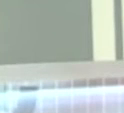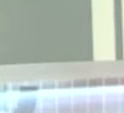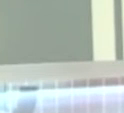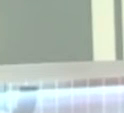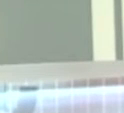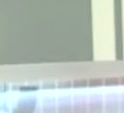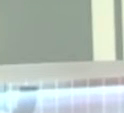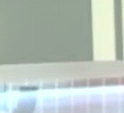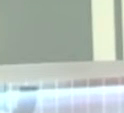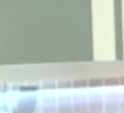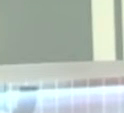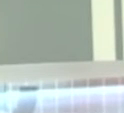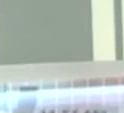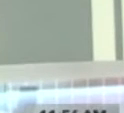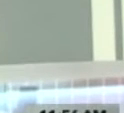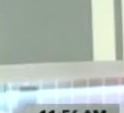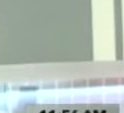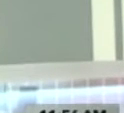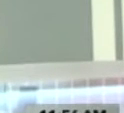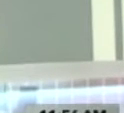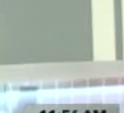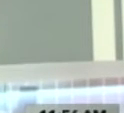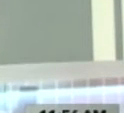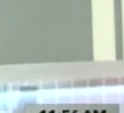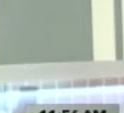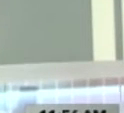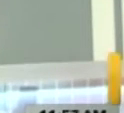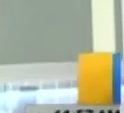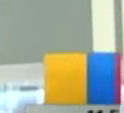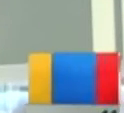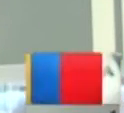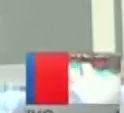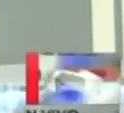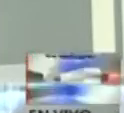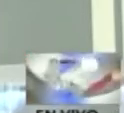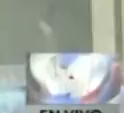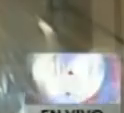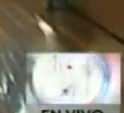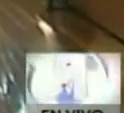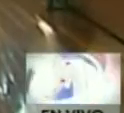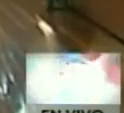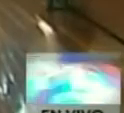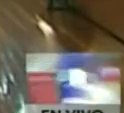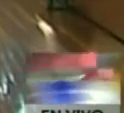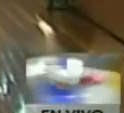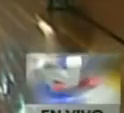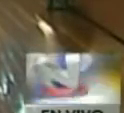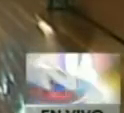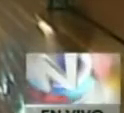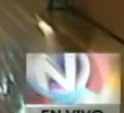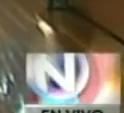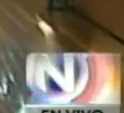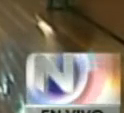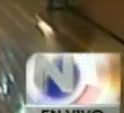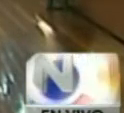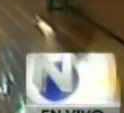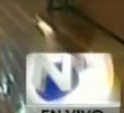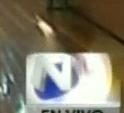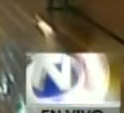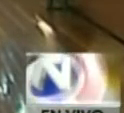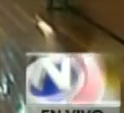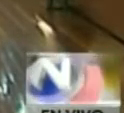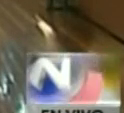55 minutos de la mañana, sean bienvenidos al presente avance informativo. Volvemos nuevamente a la Casa Amarilla, sede de la Cancillería en Caracas. Allí